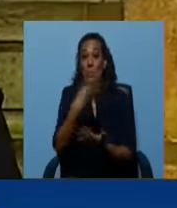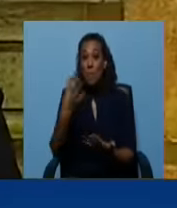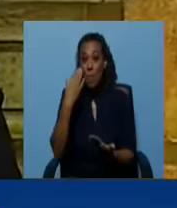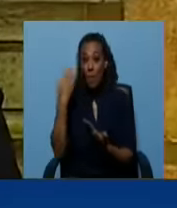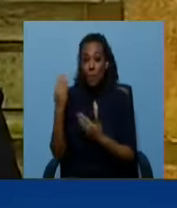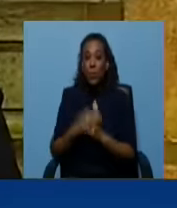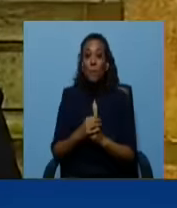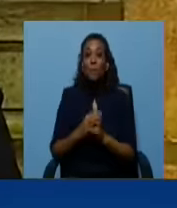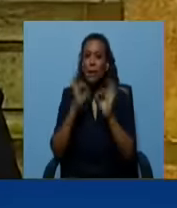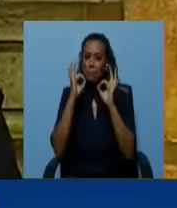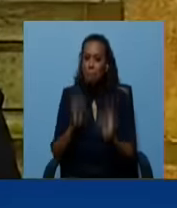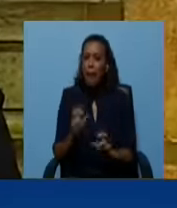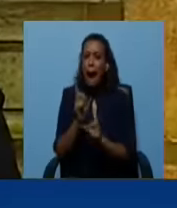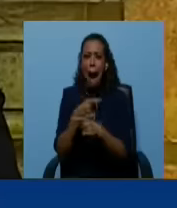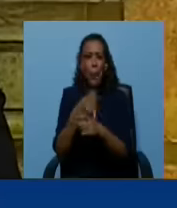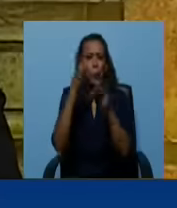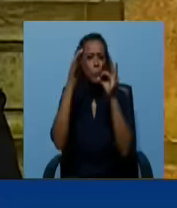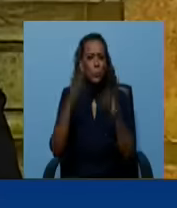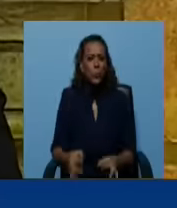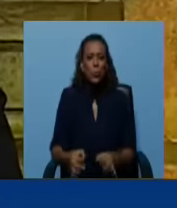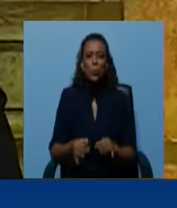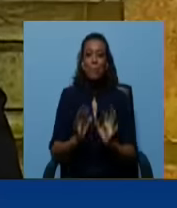El mes de agosto.